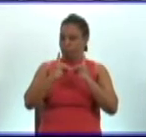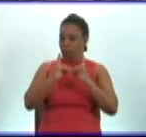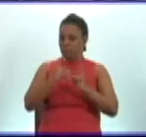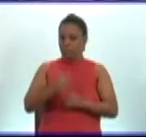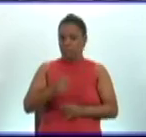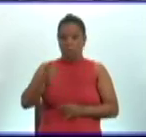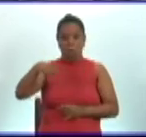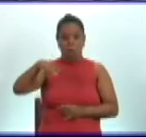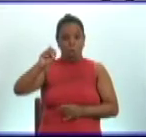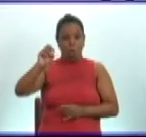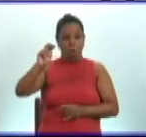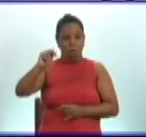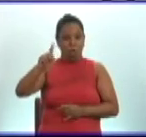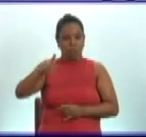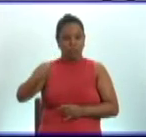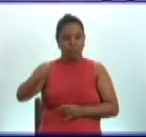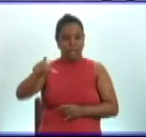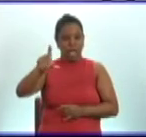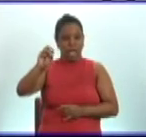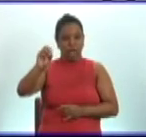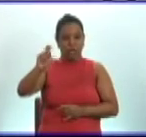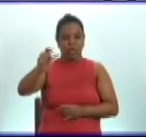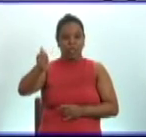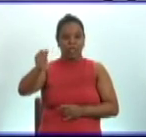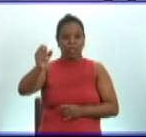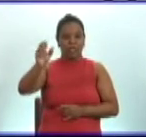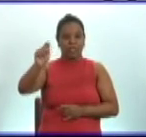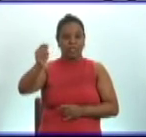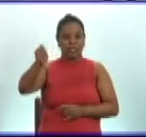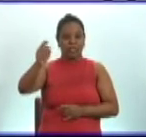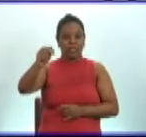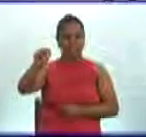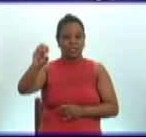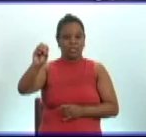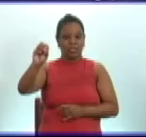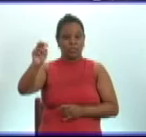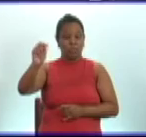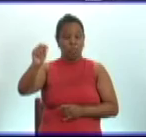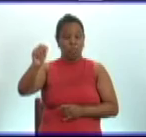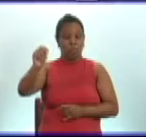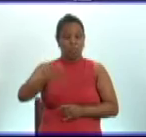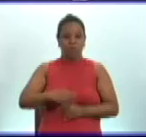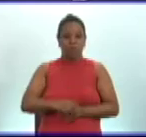Gonzalo Castañón y Escarano. Señores, les presento al mártir de los voluntarios.